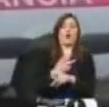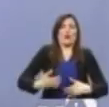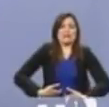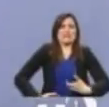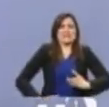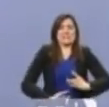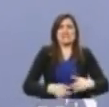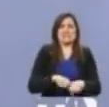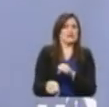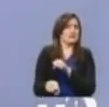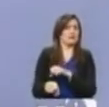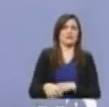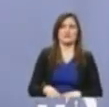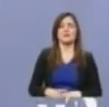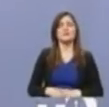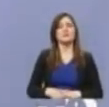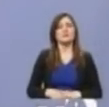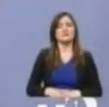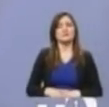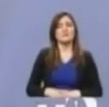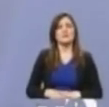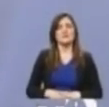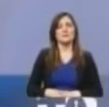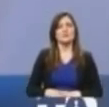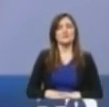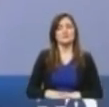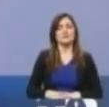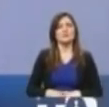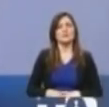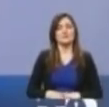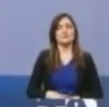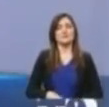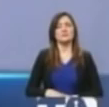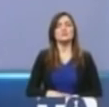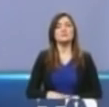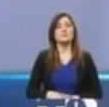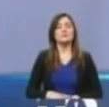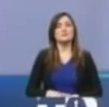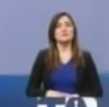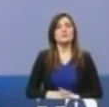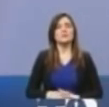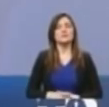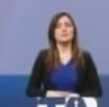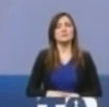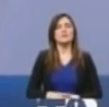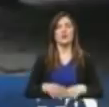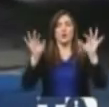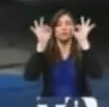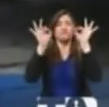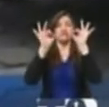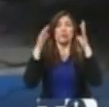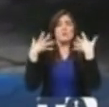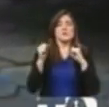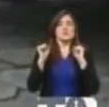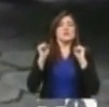albañilería. Lastimosamente, pues, se tiene indicios de que es una descarga eléctrica.